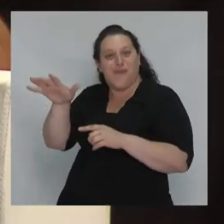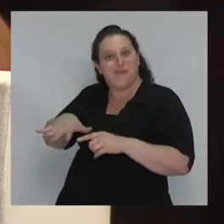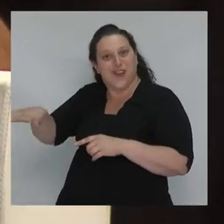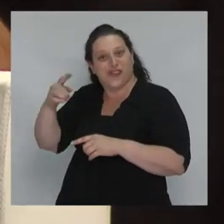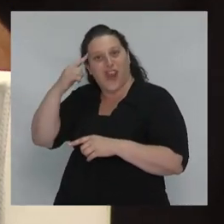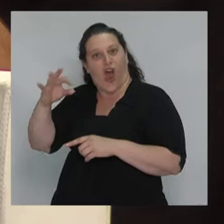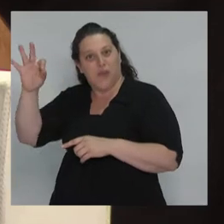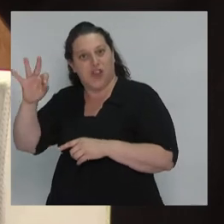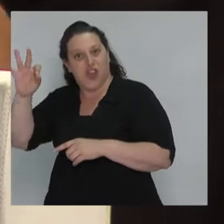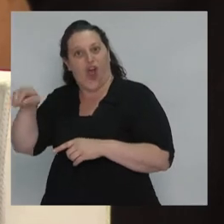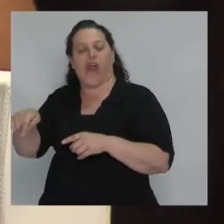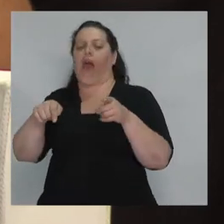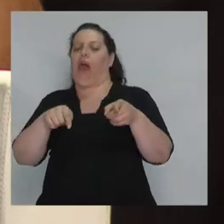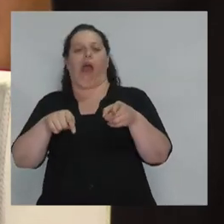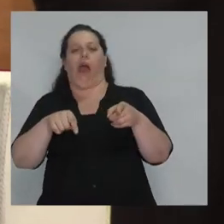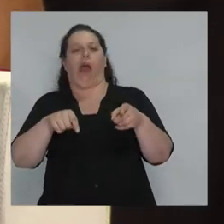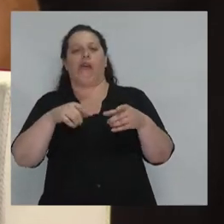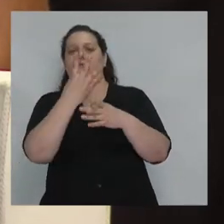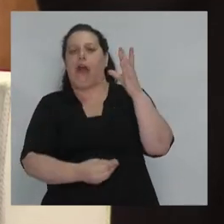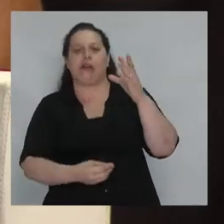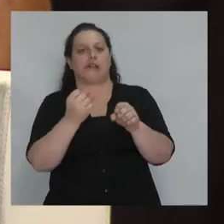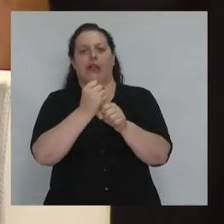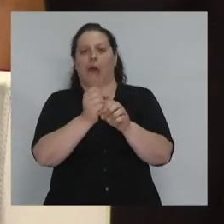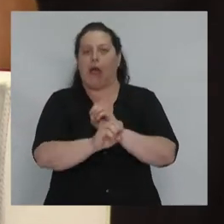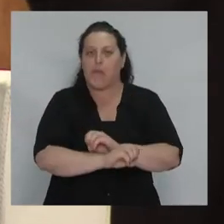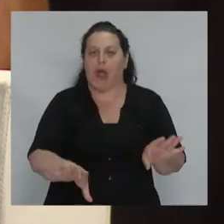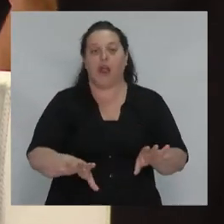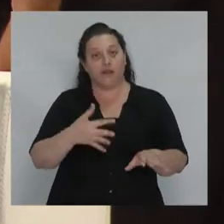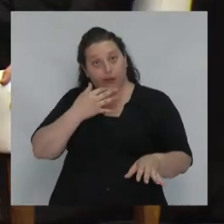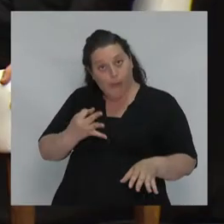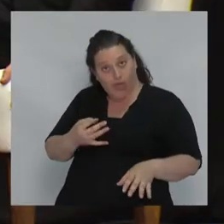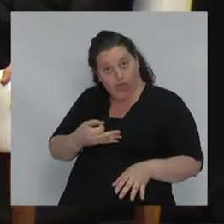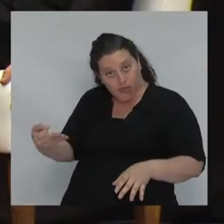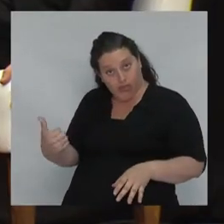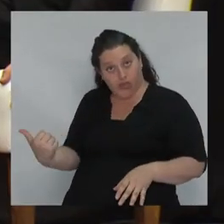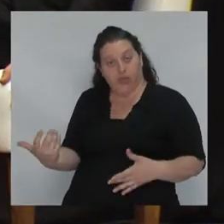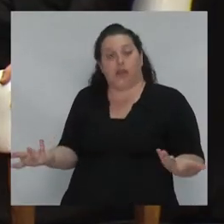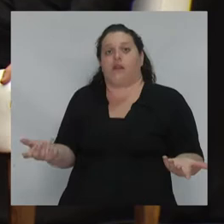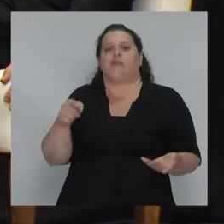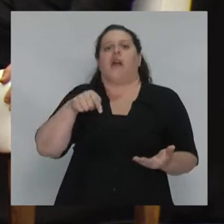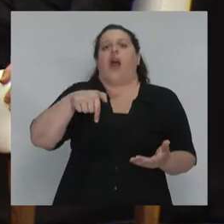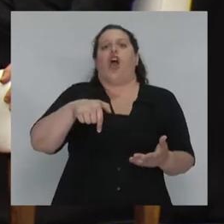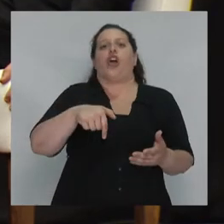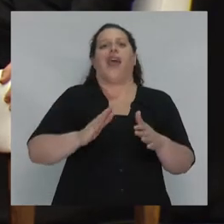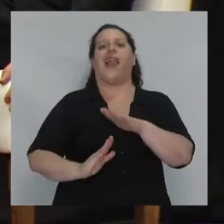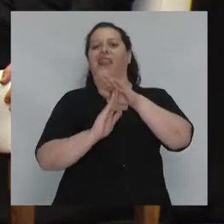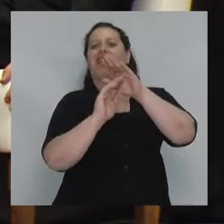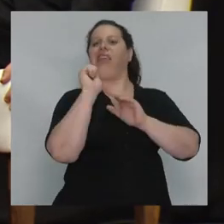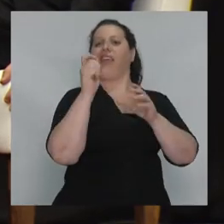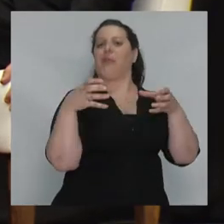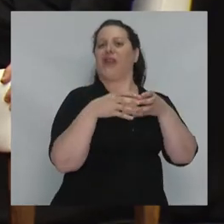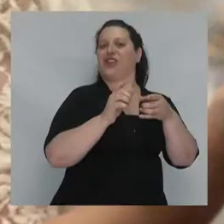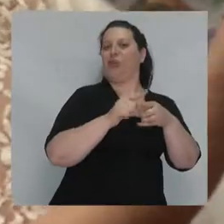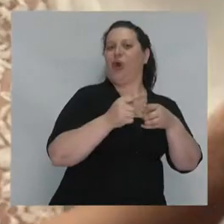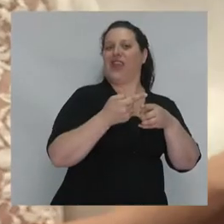Es verdad, los partidos ya no están de alguna manera liderando los cambios políticos. Y